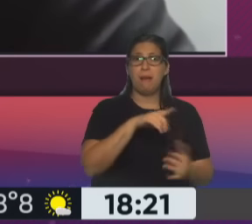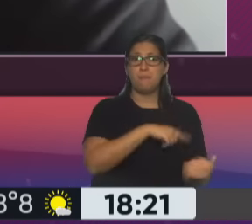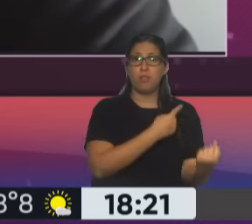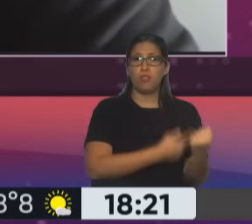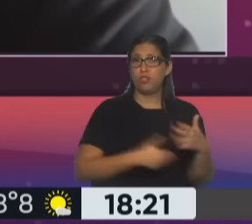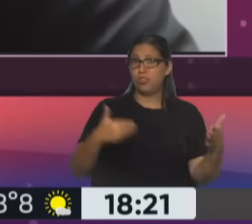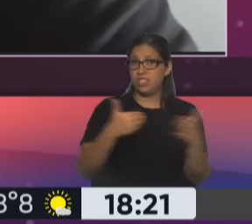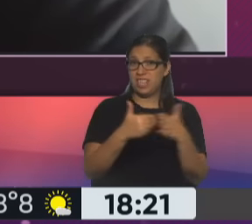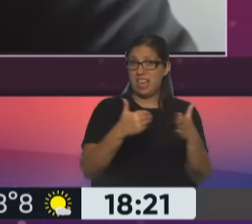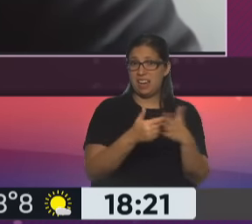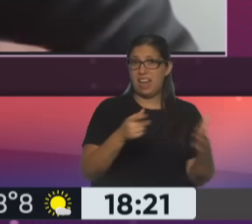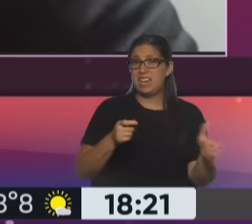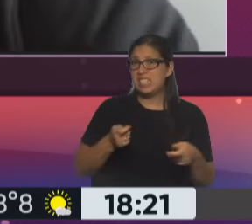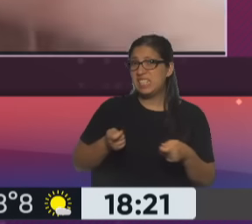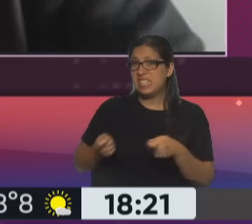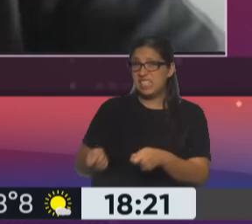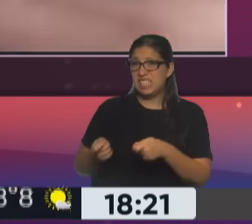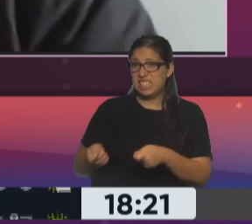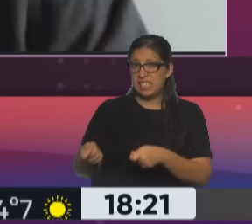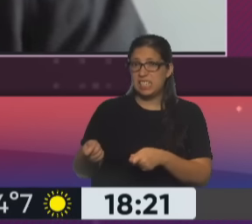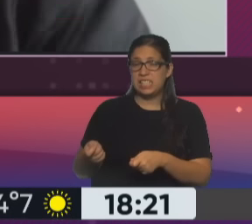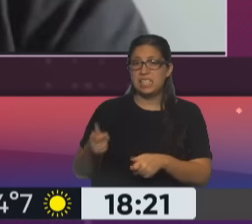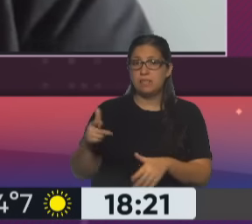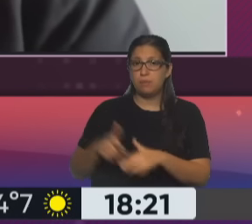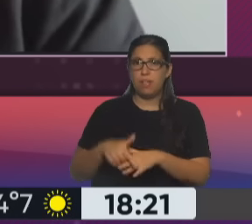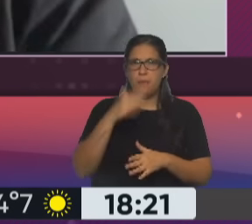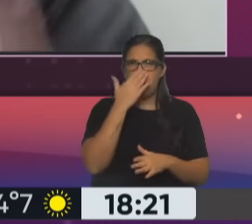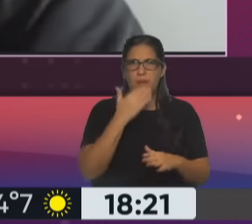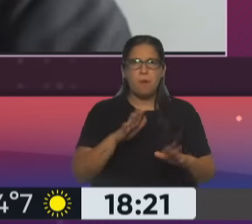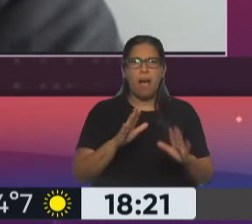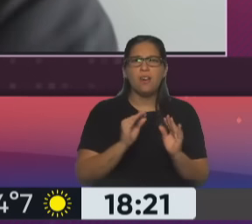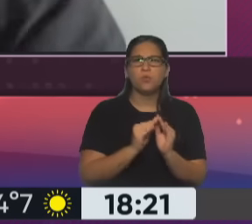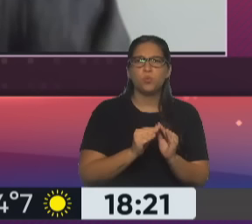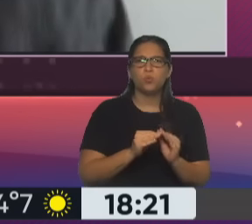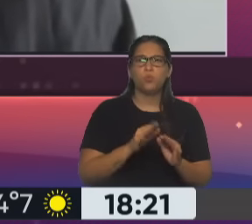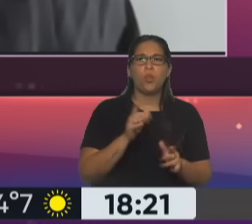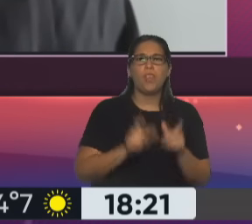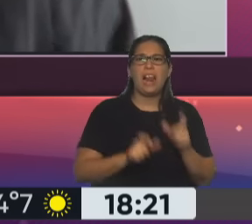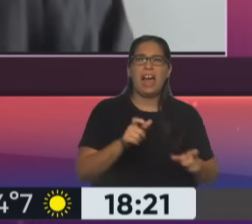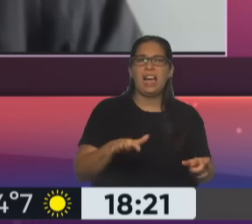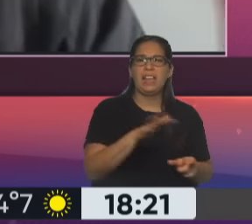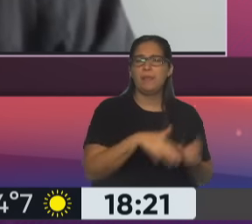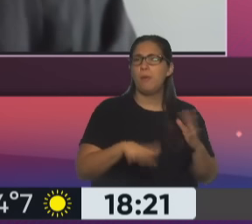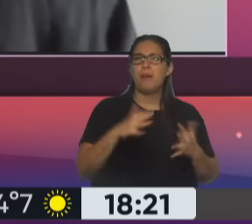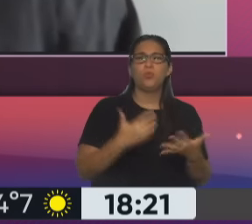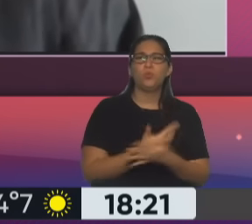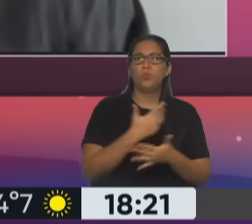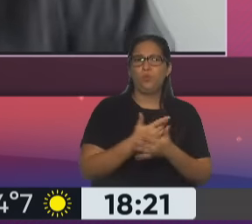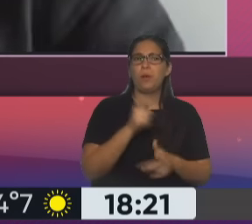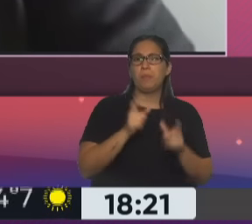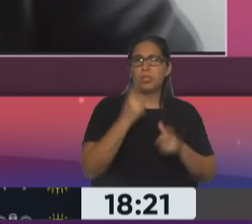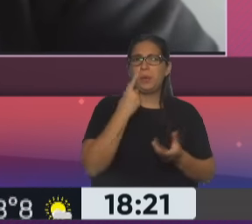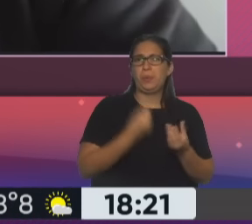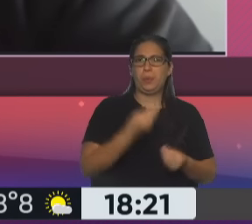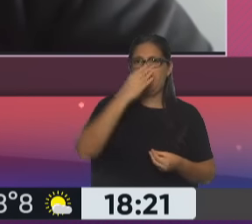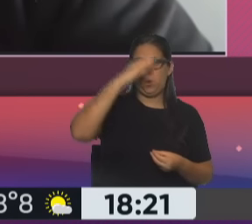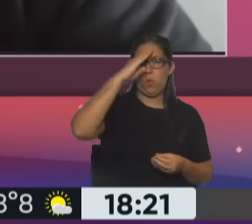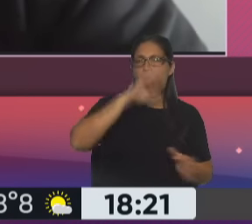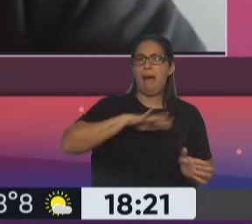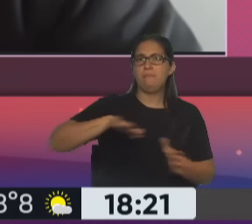Cuba, lo sigue bloqueando, ¿no? Después vemos las cuestiones humanitarias y demás, porque al fin y al cabo los que terminan sufriendo son los cubanos, más allá de la cuestión política.